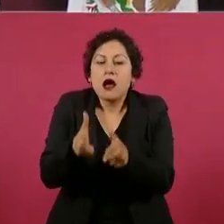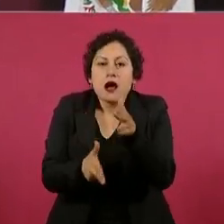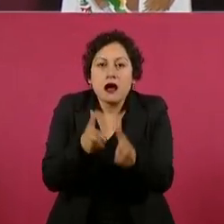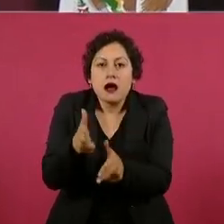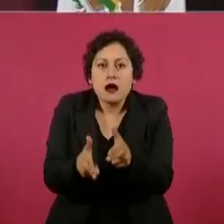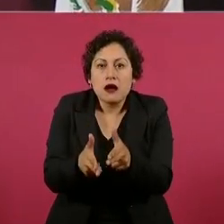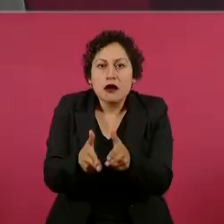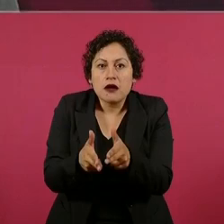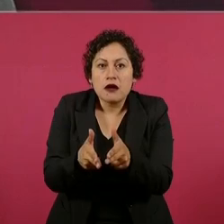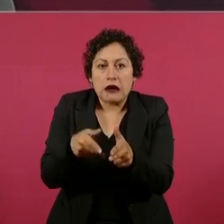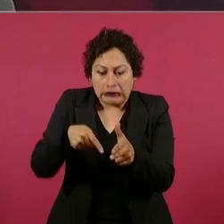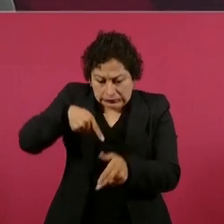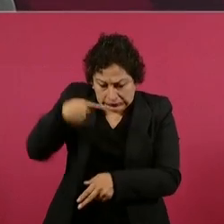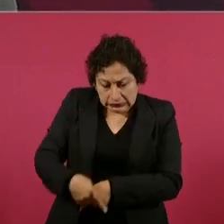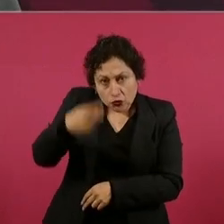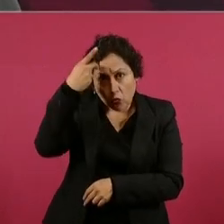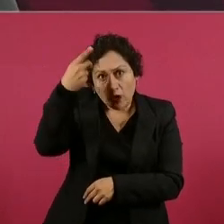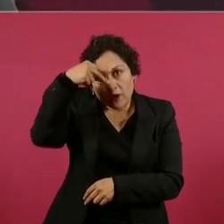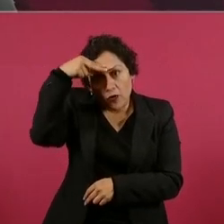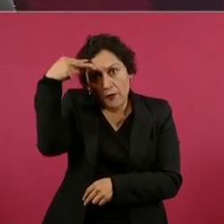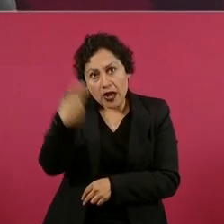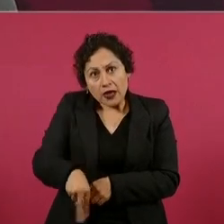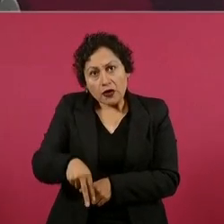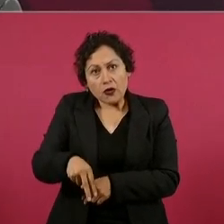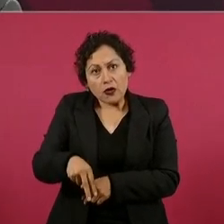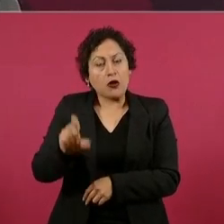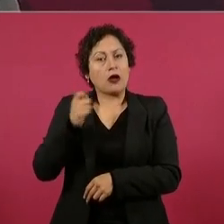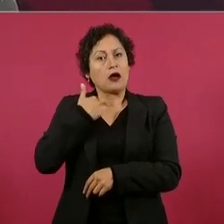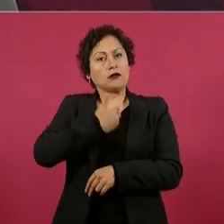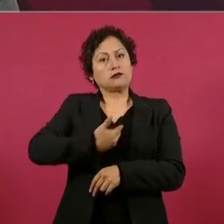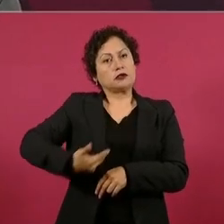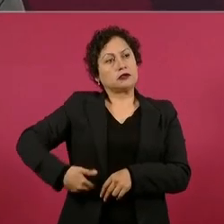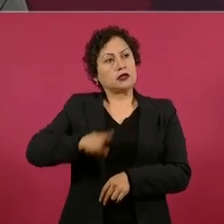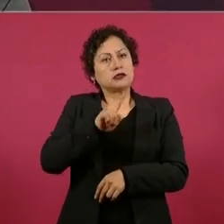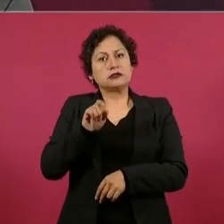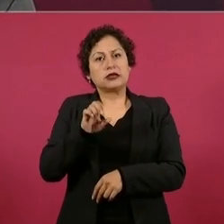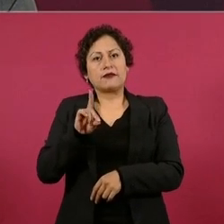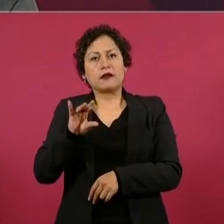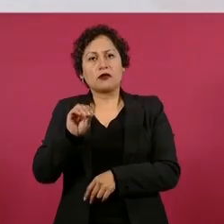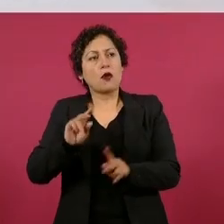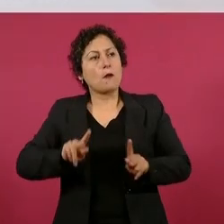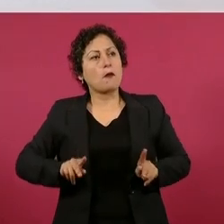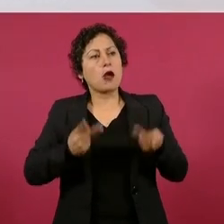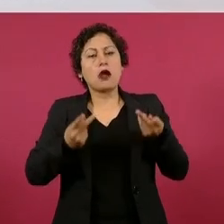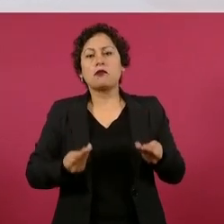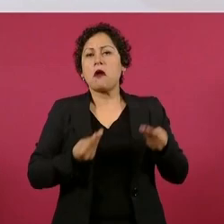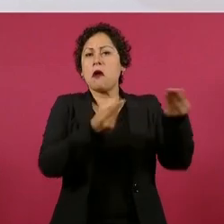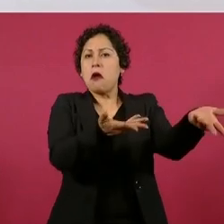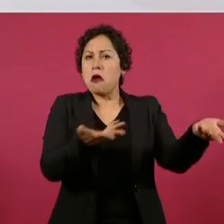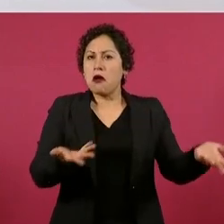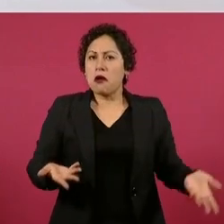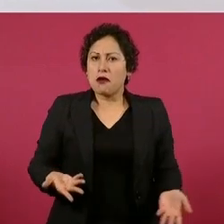muchísima historia, mucha, mucha, mucha historia del movimiento ferrocarrilero,